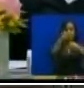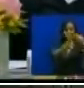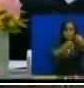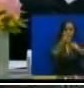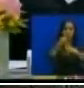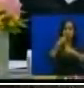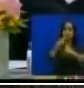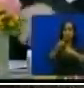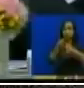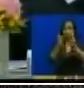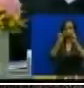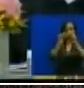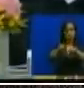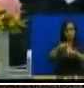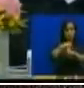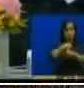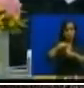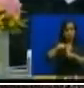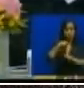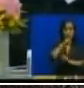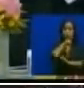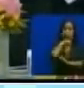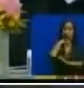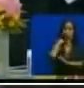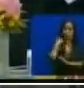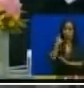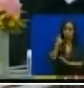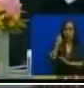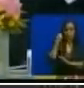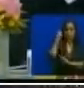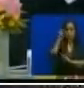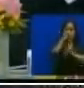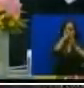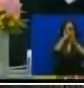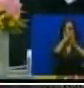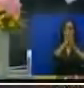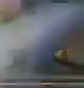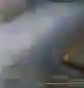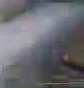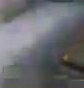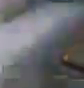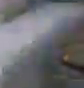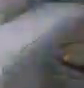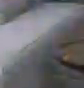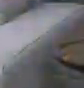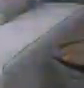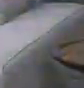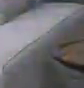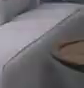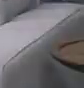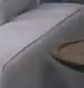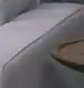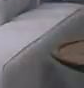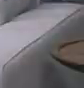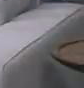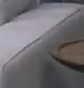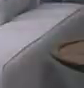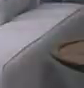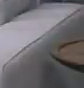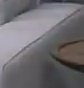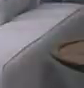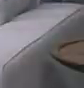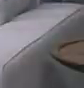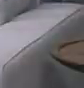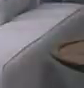progresemos. Y evidentemente, pues, los gobiernos liberales, a pesar de que iniciaron un proceso de consolidación de las instituciones,